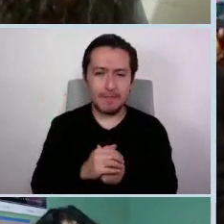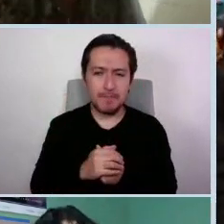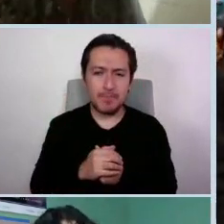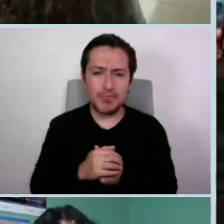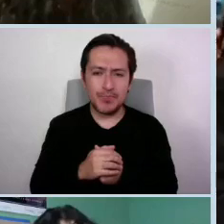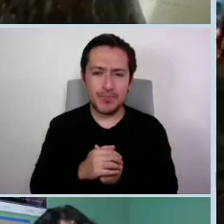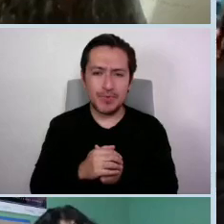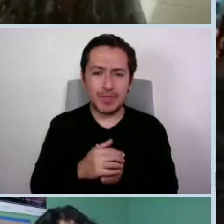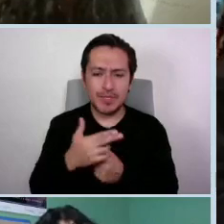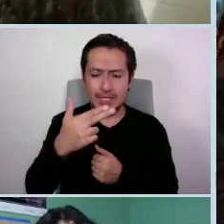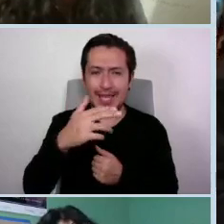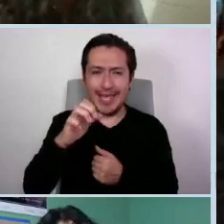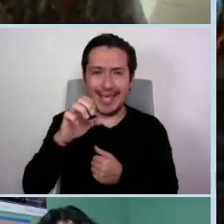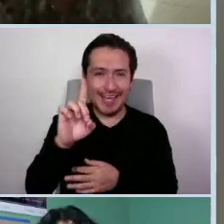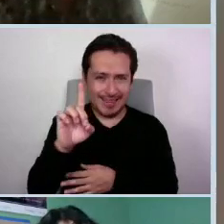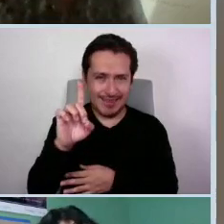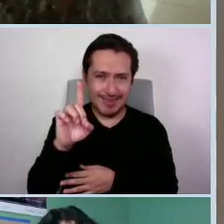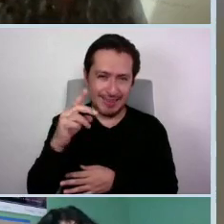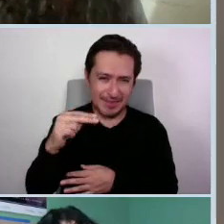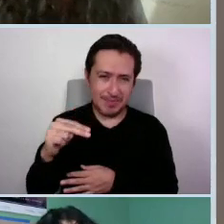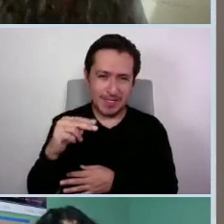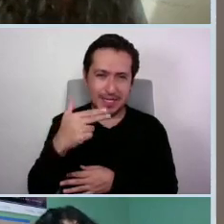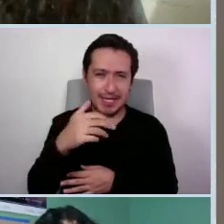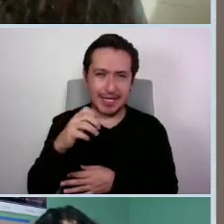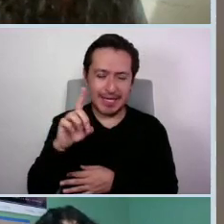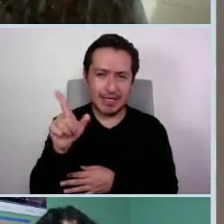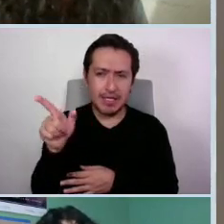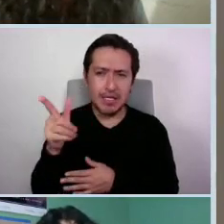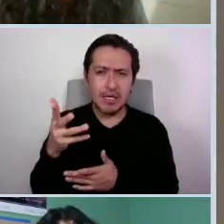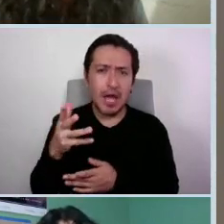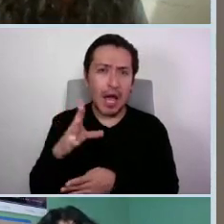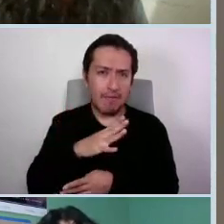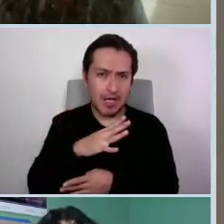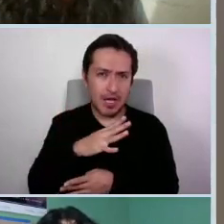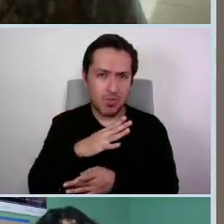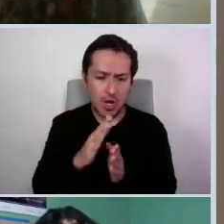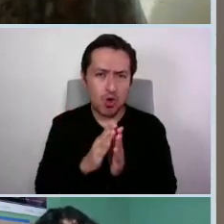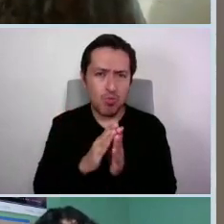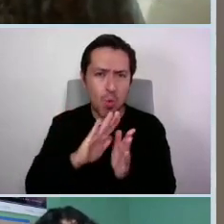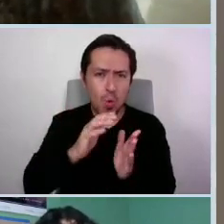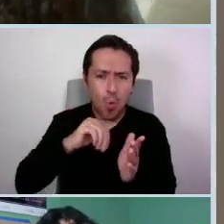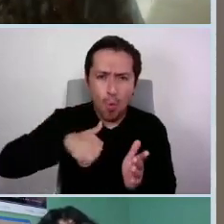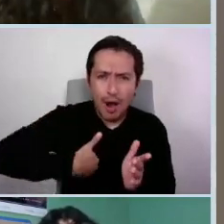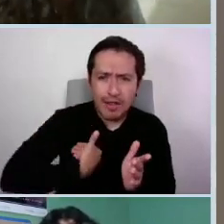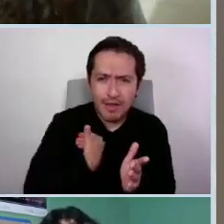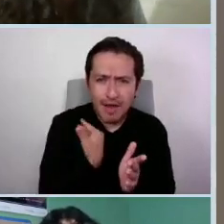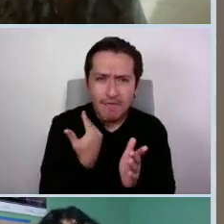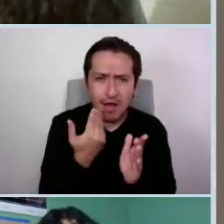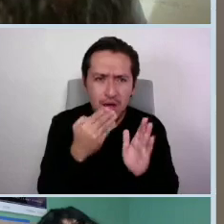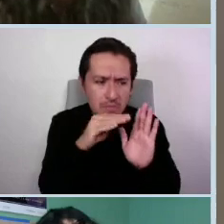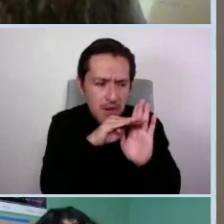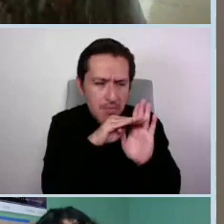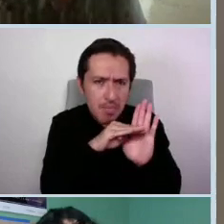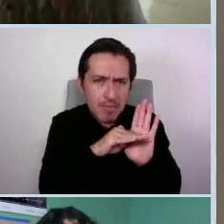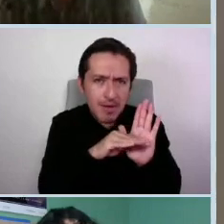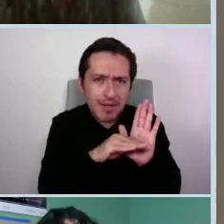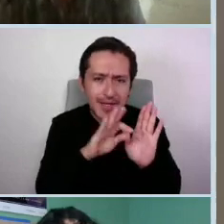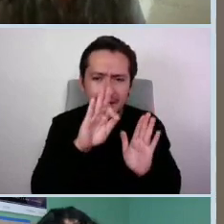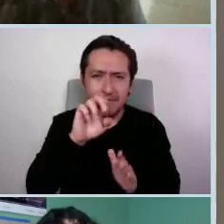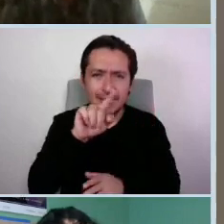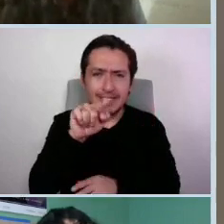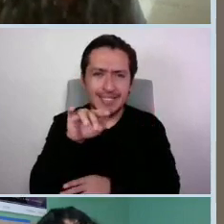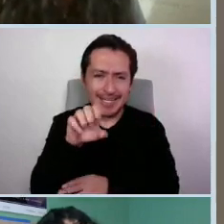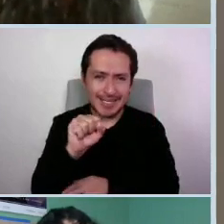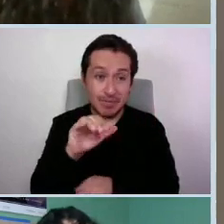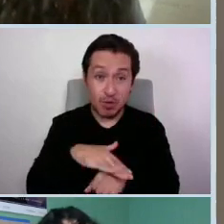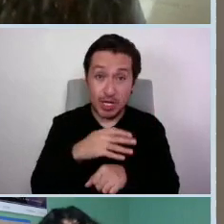Je tenía una colección personal de fan cines nos preguntamos si ya podíamos vernos presencial porque todo esto que les